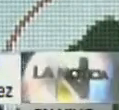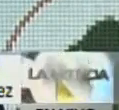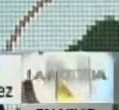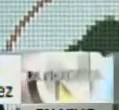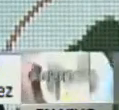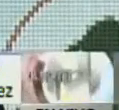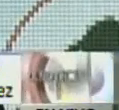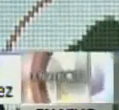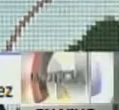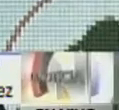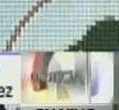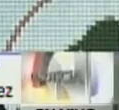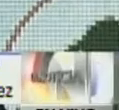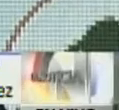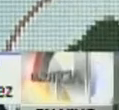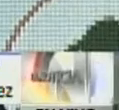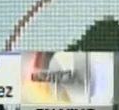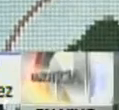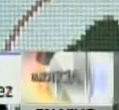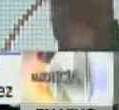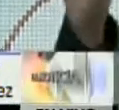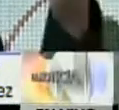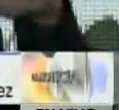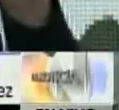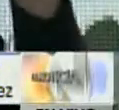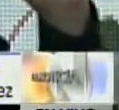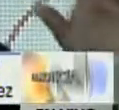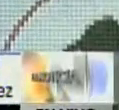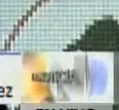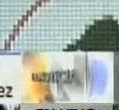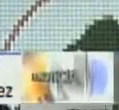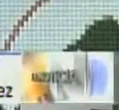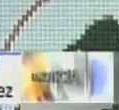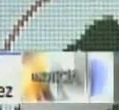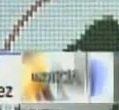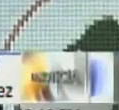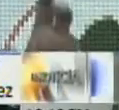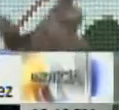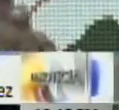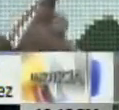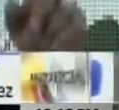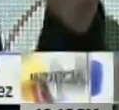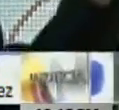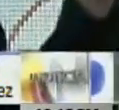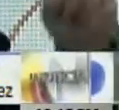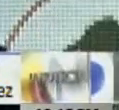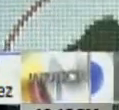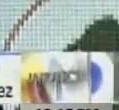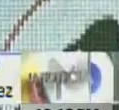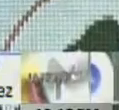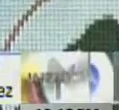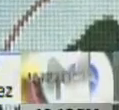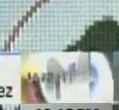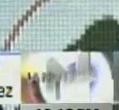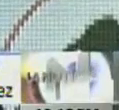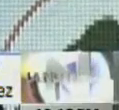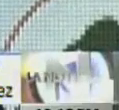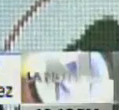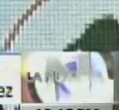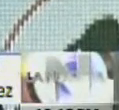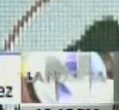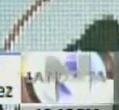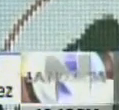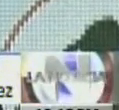Ana, que vivía en Villa de Cura, también cada vez que tenía algún momento libre cuando trabajaba en